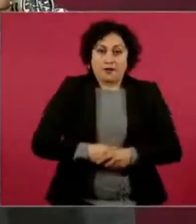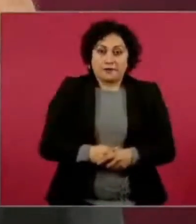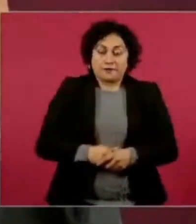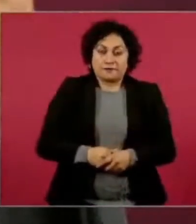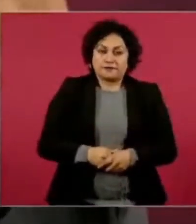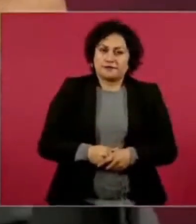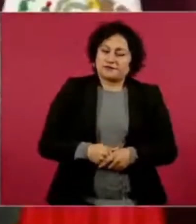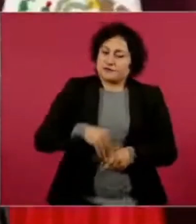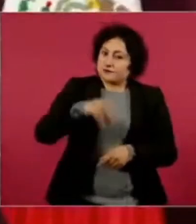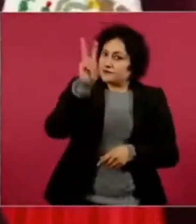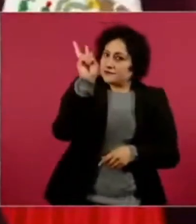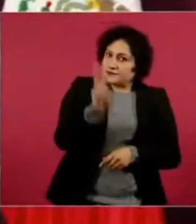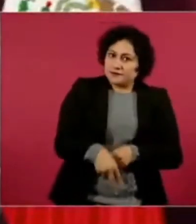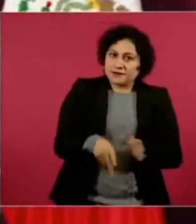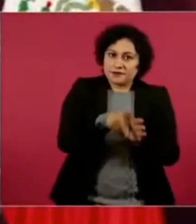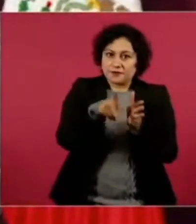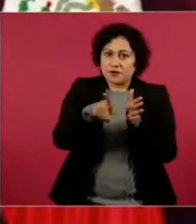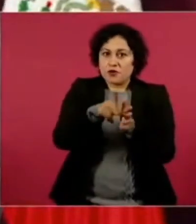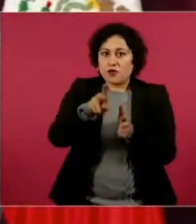de lo peor.